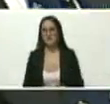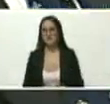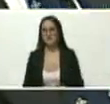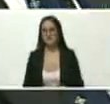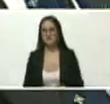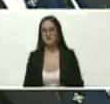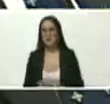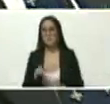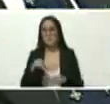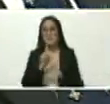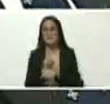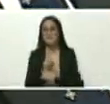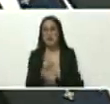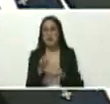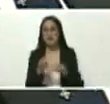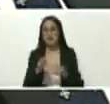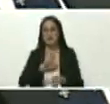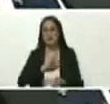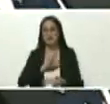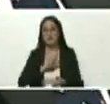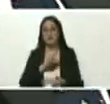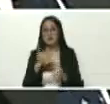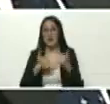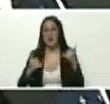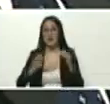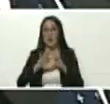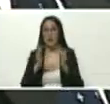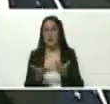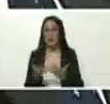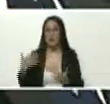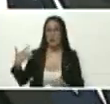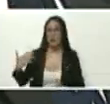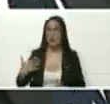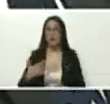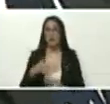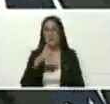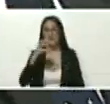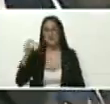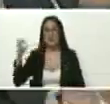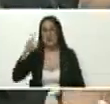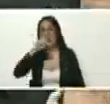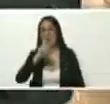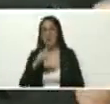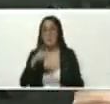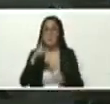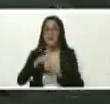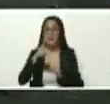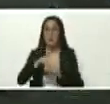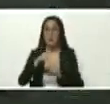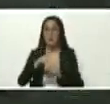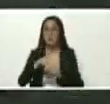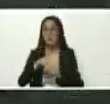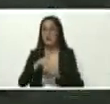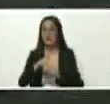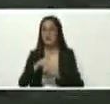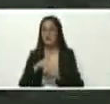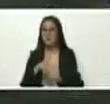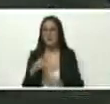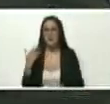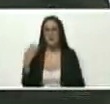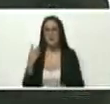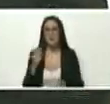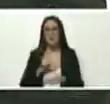el principal recurso energético del mundo en los últimos 100 años, el petróleo. Hemos pasado por